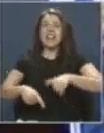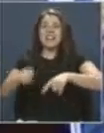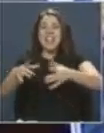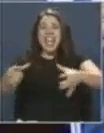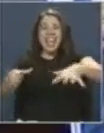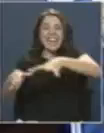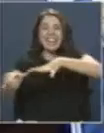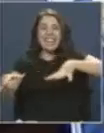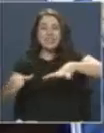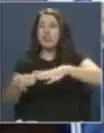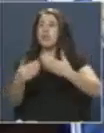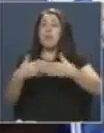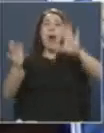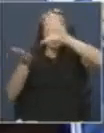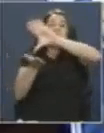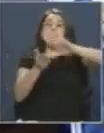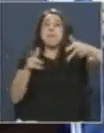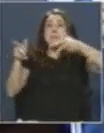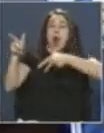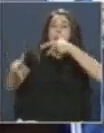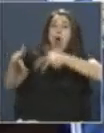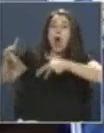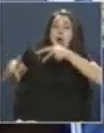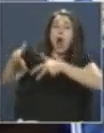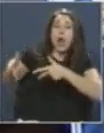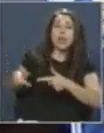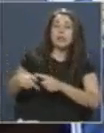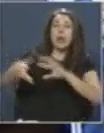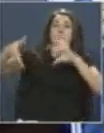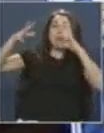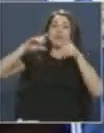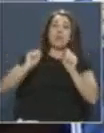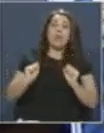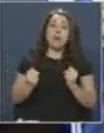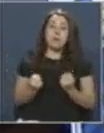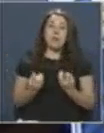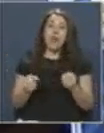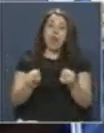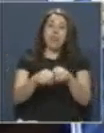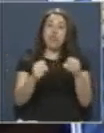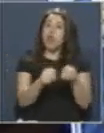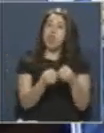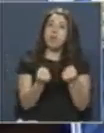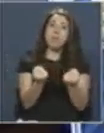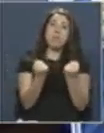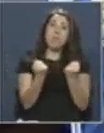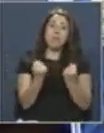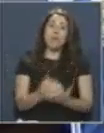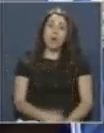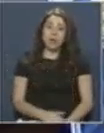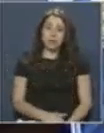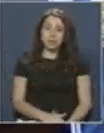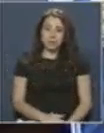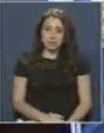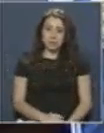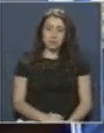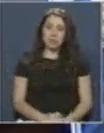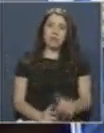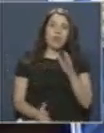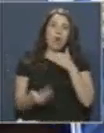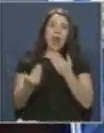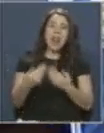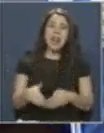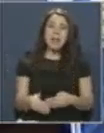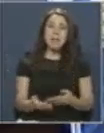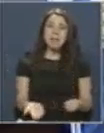de alcance de ninguna naturaleza. Se abre al mundo y esto genera un daño que puede ser inconmensurable. No hay límites de